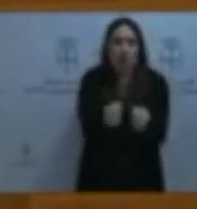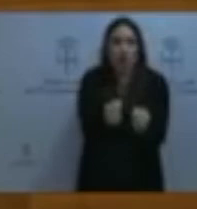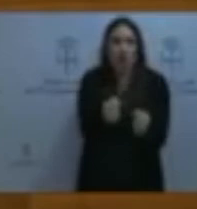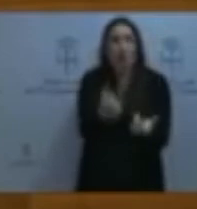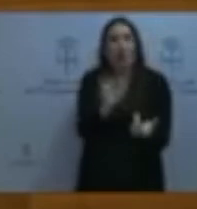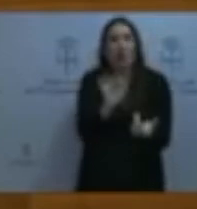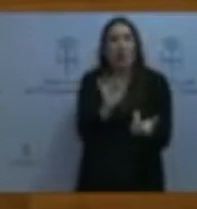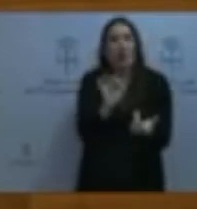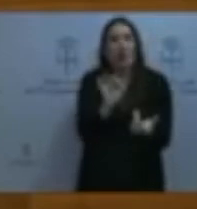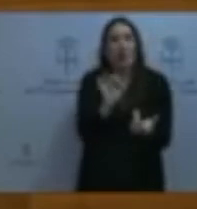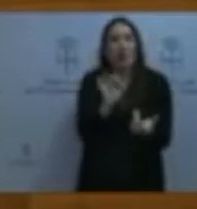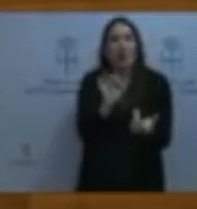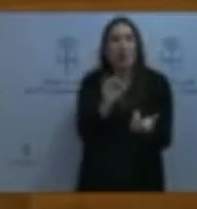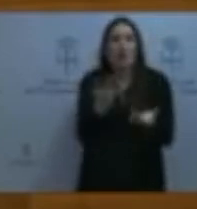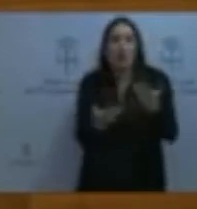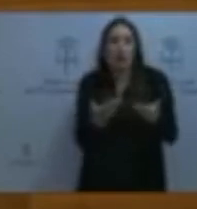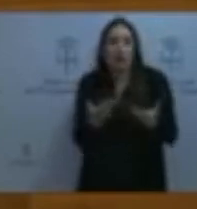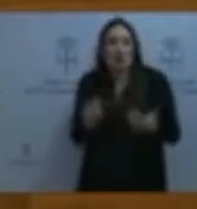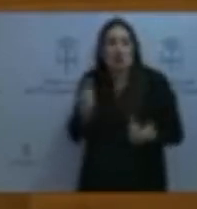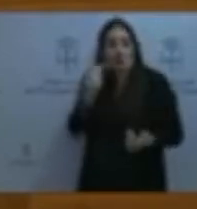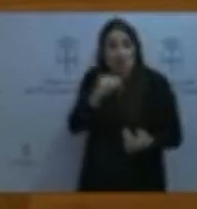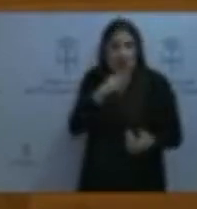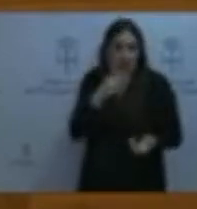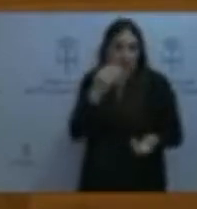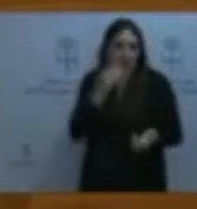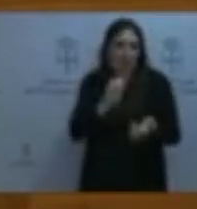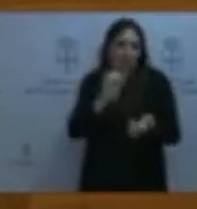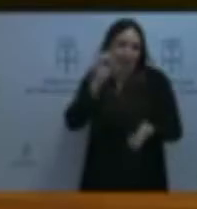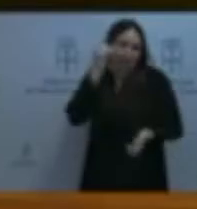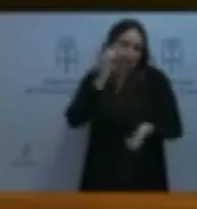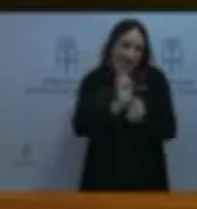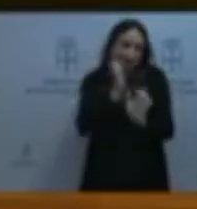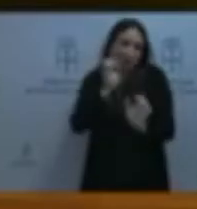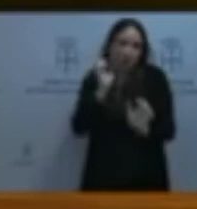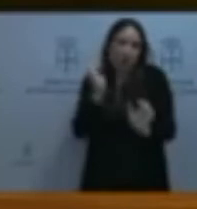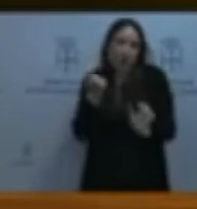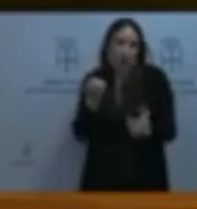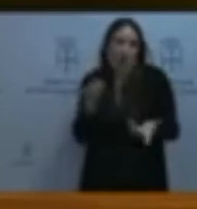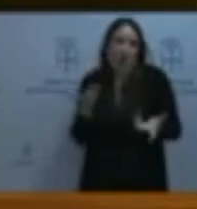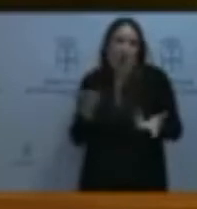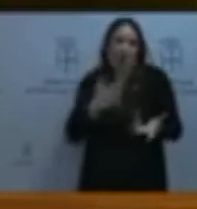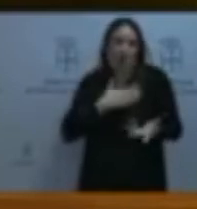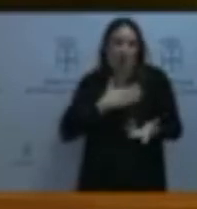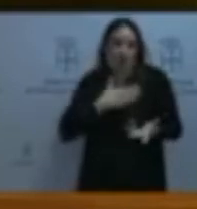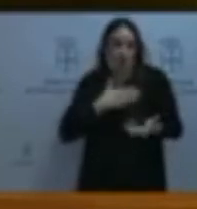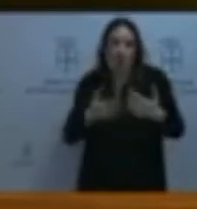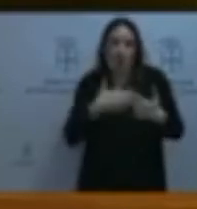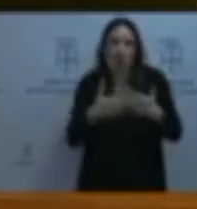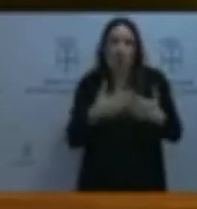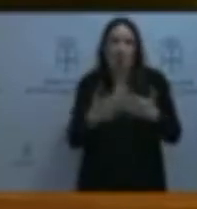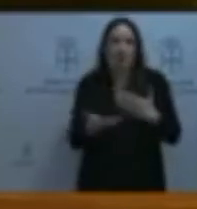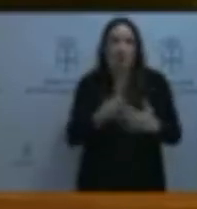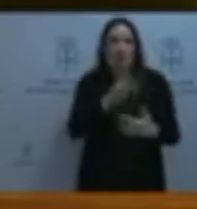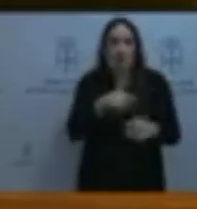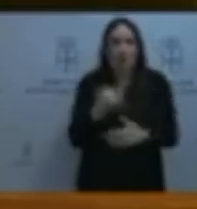valor añadido a los quesos artesanales. Son estos lobos de dos patas, quizá también los que ponen